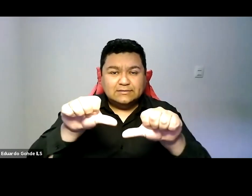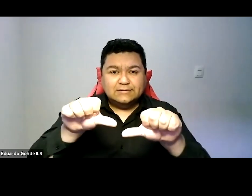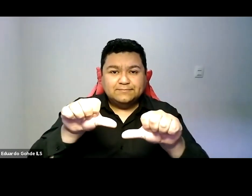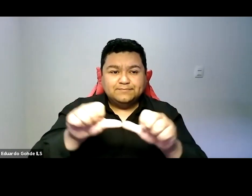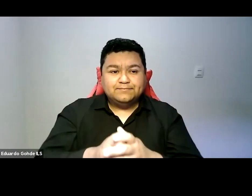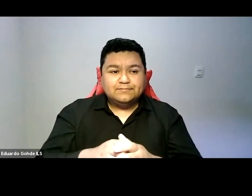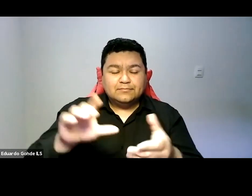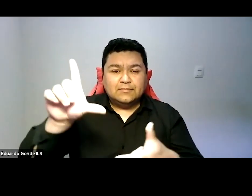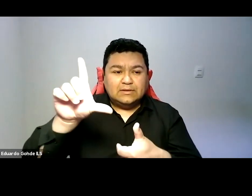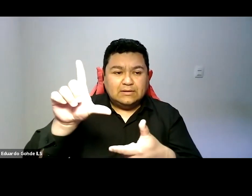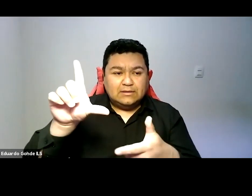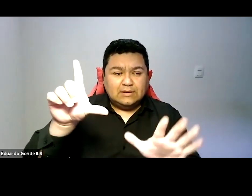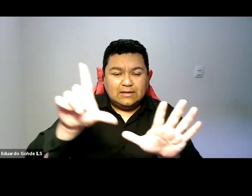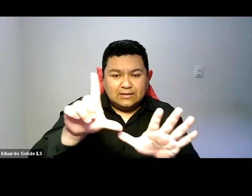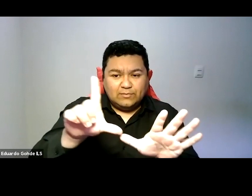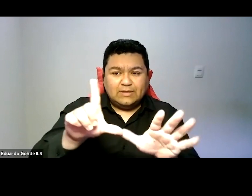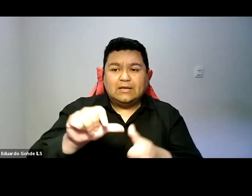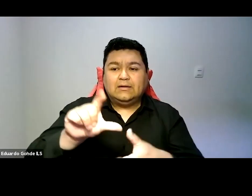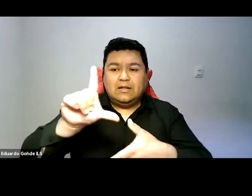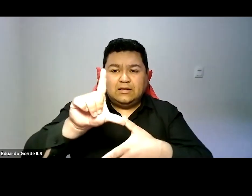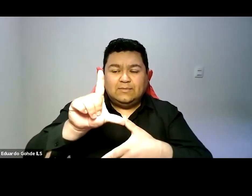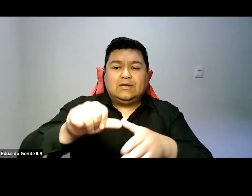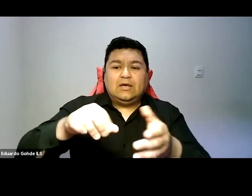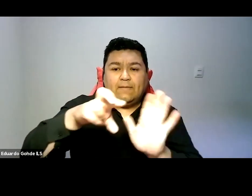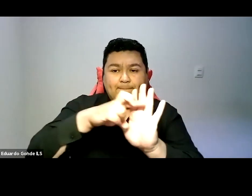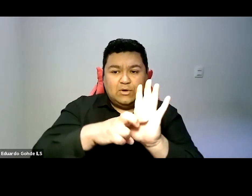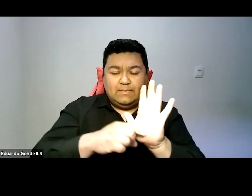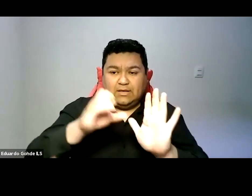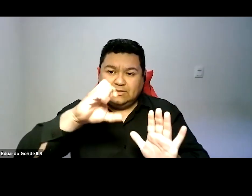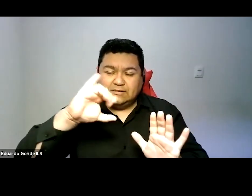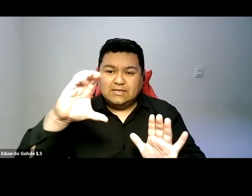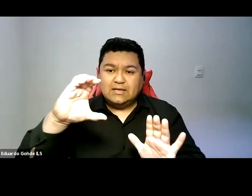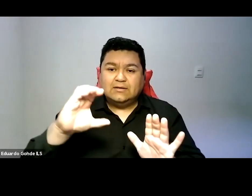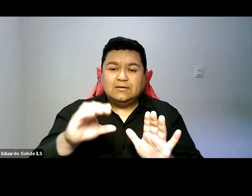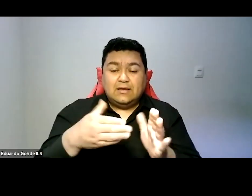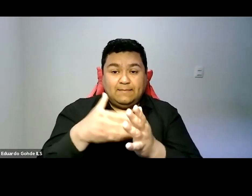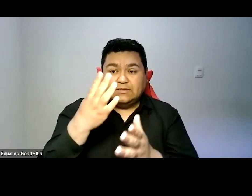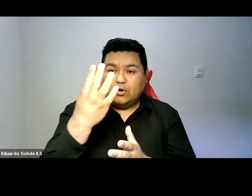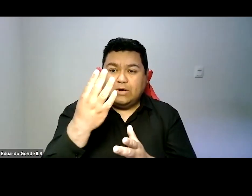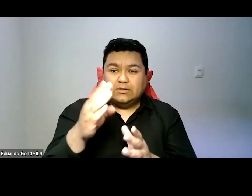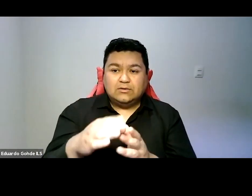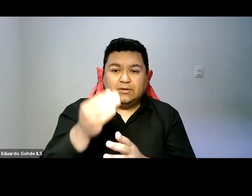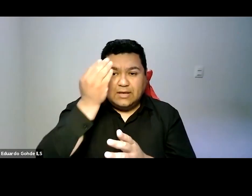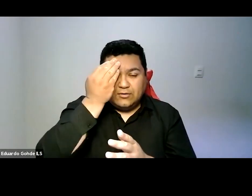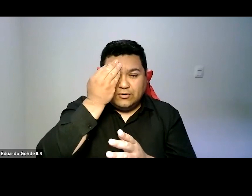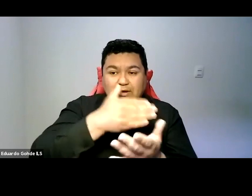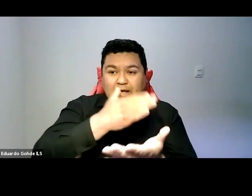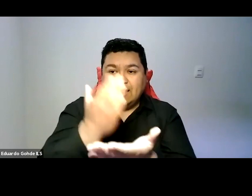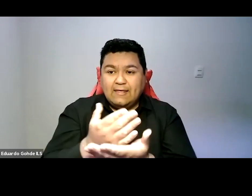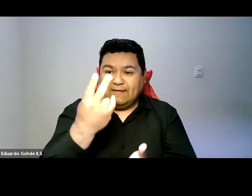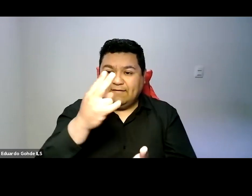y Latinoamericano del programa ISEC, que inicia hoy día 4 de agosto y continúa hasta el día 28 de este mes.